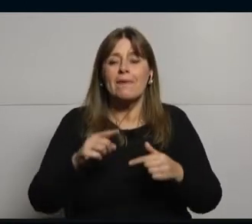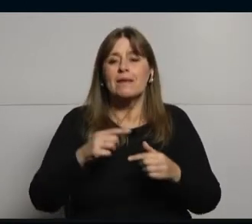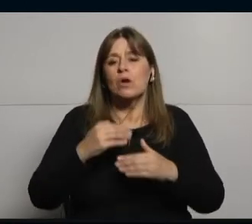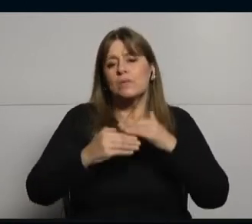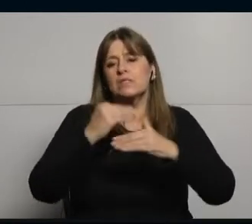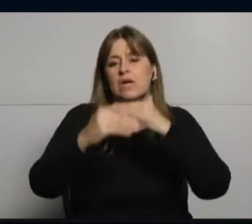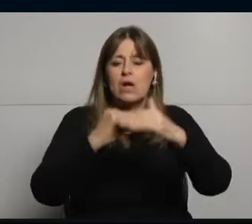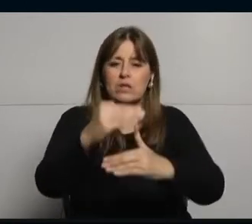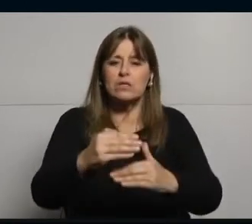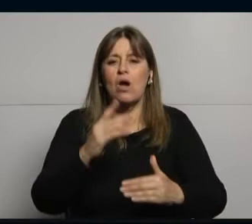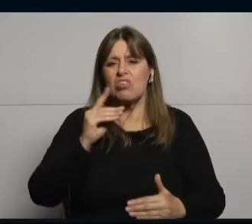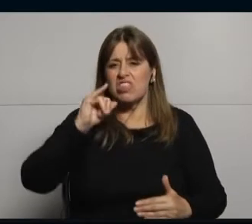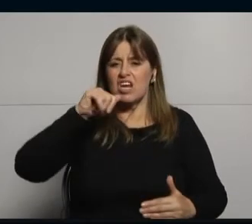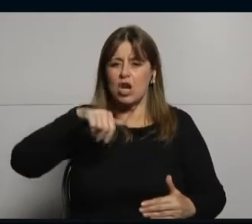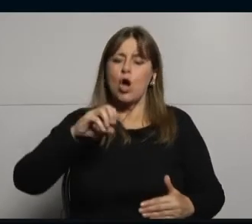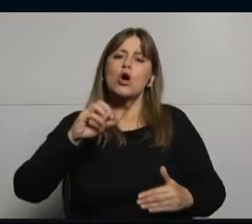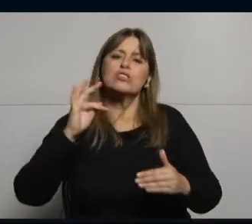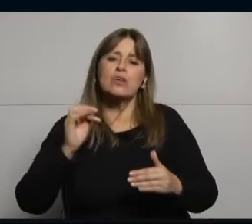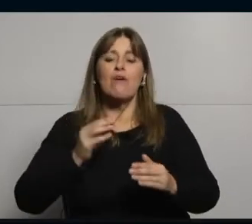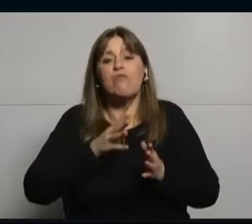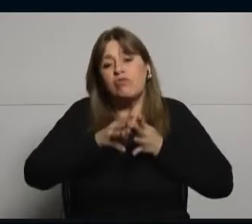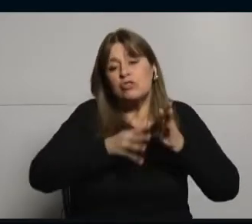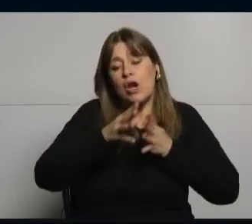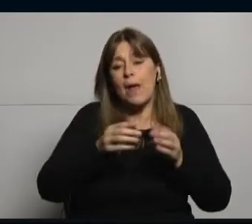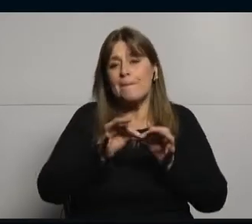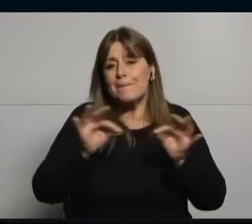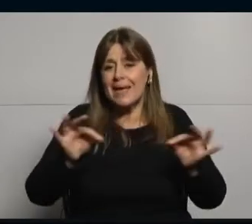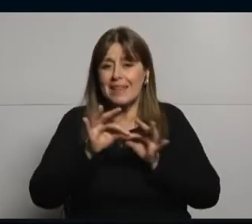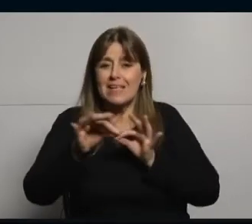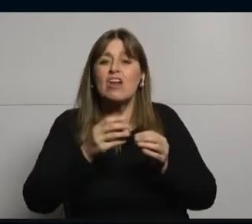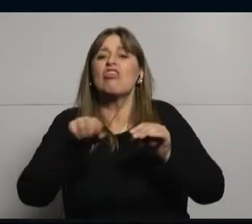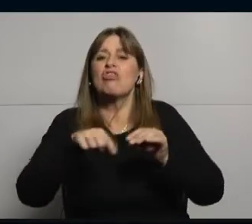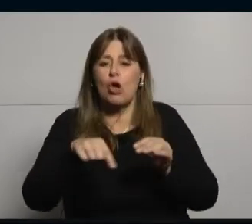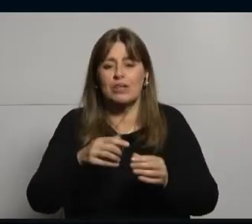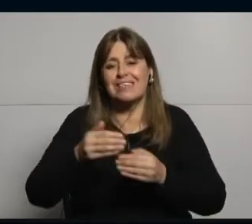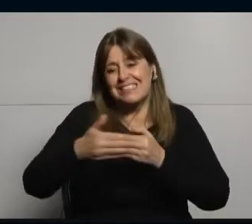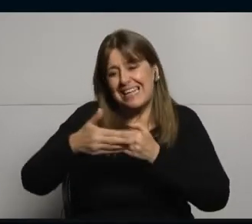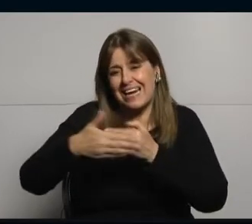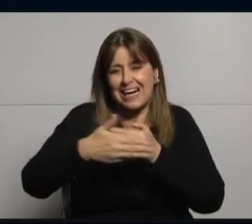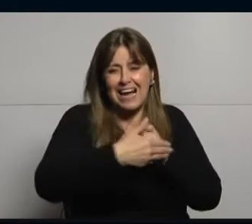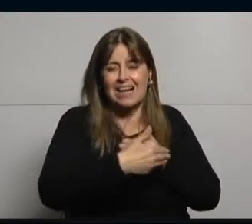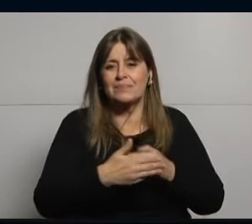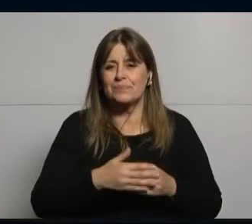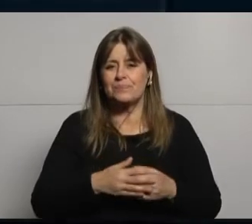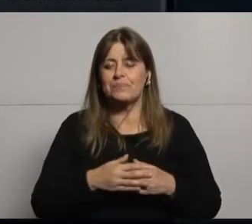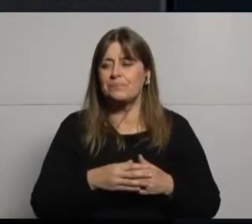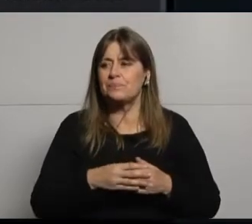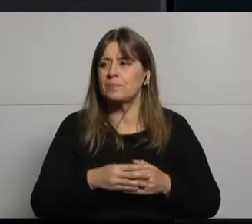desarrolló junto con DINOT funcionalidades para medir esa cercanía.